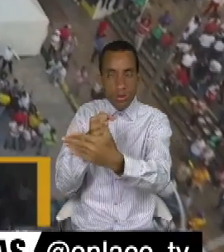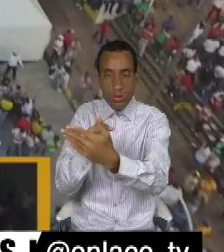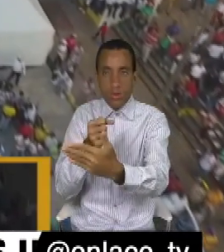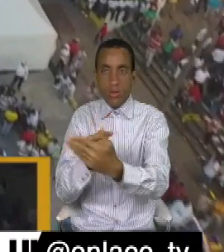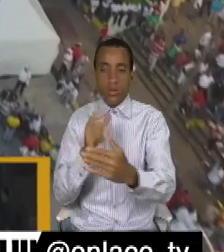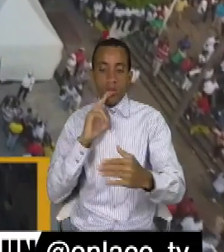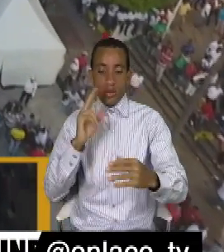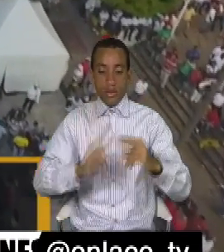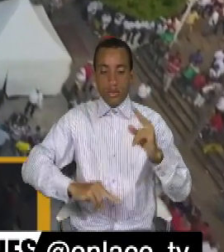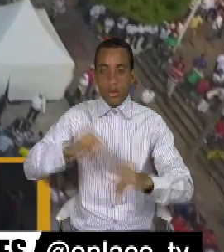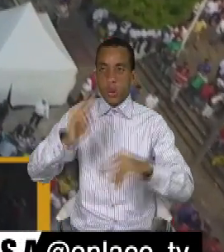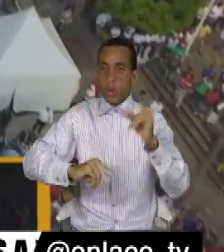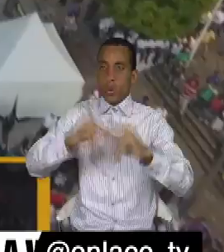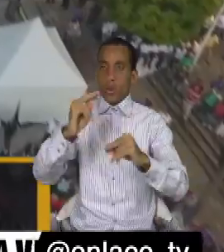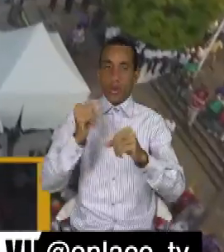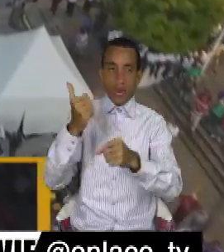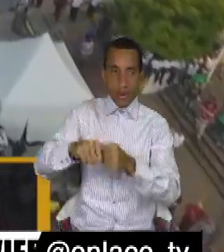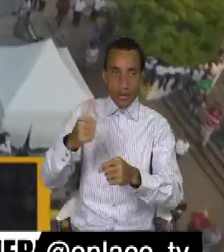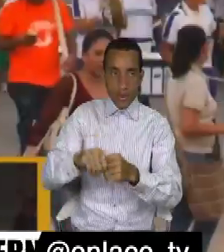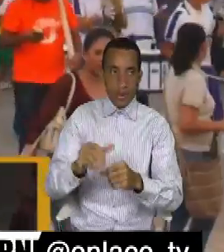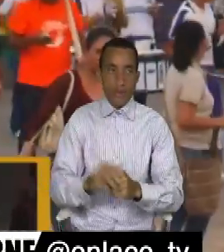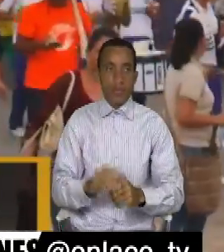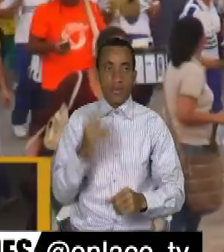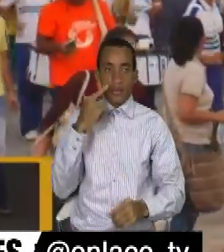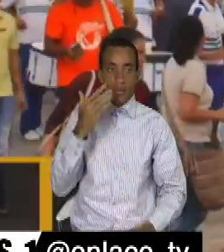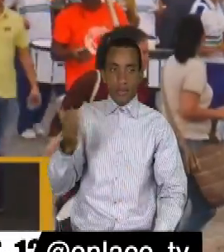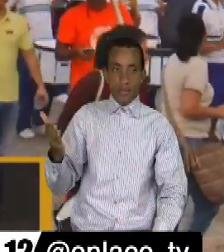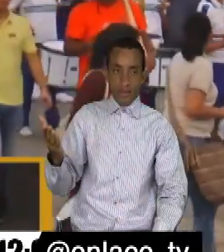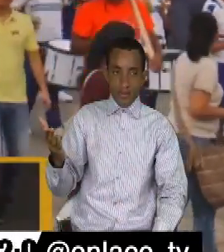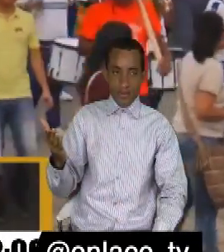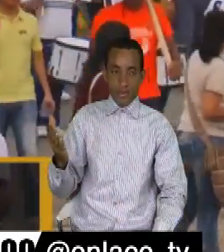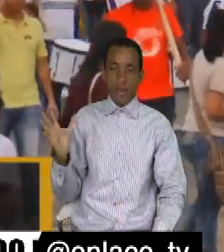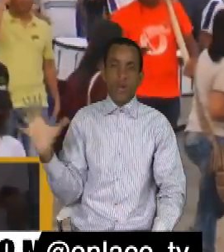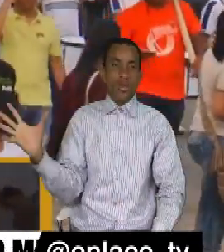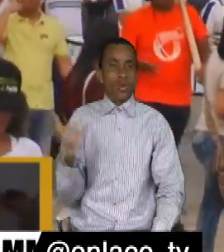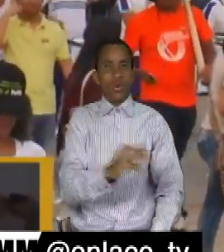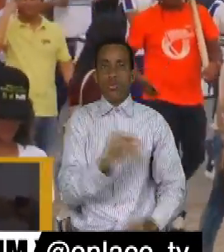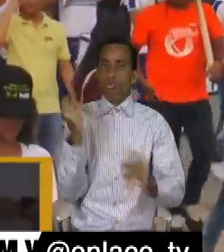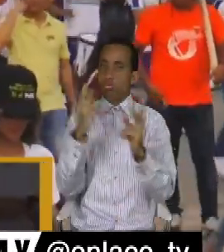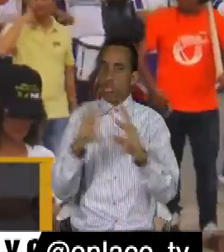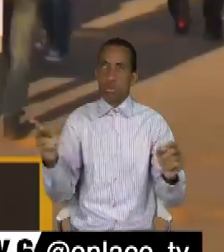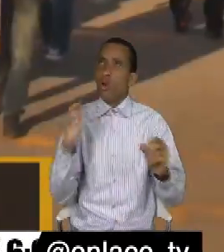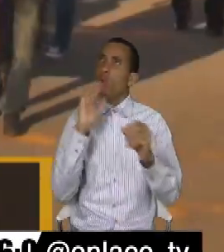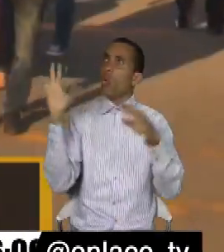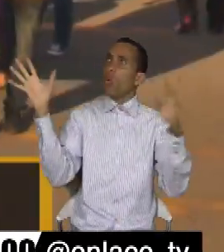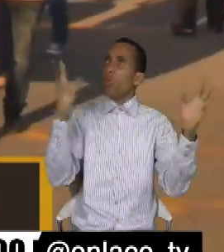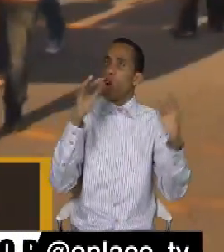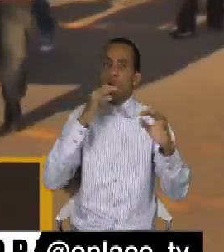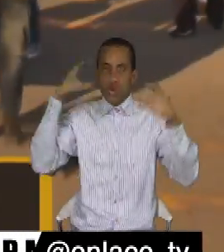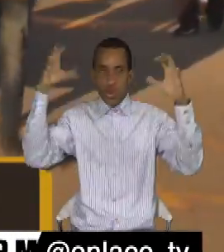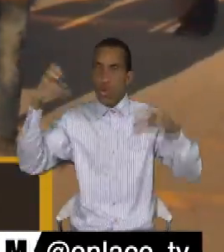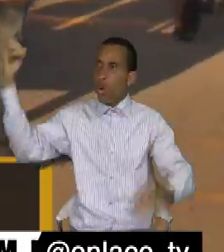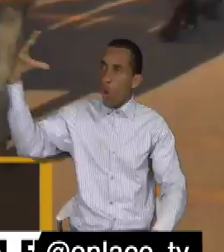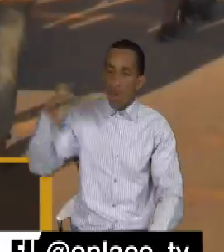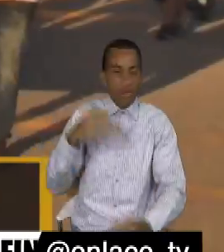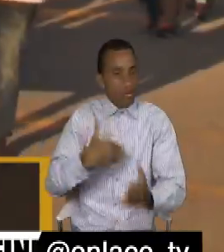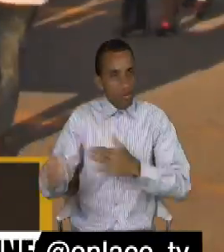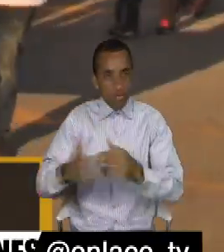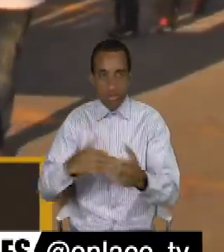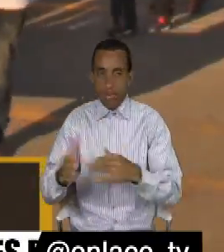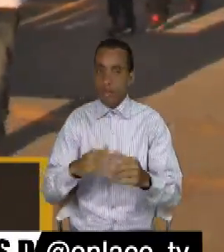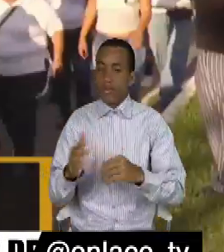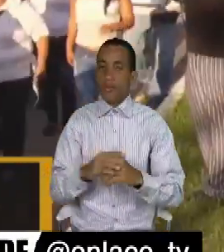Convertida en un río humano, así se vio la avenida del ferrocarril. Todos, sin importar el clima, salieron con el ánimo de hacerse sentir y pedir al Estado la